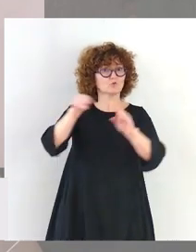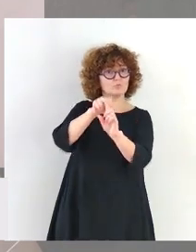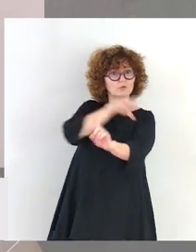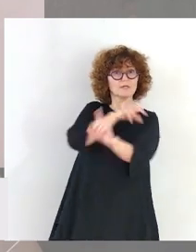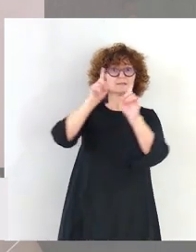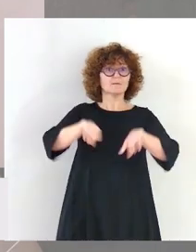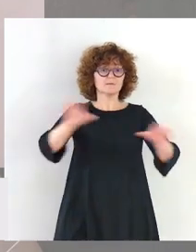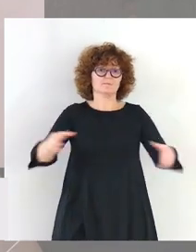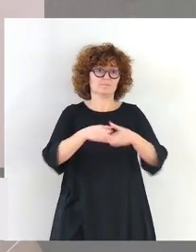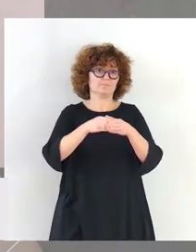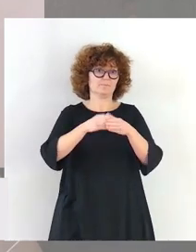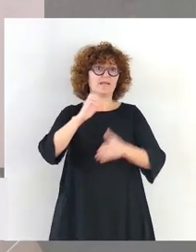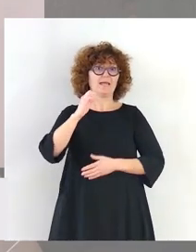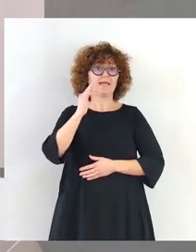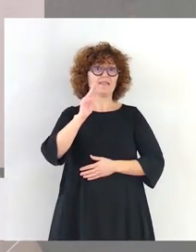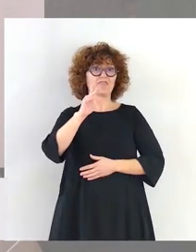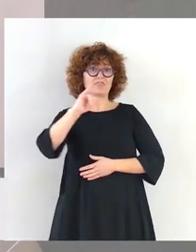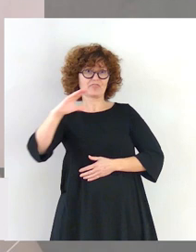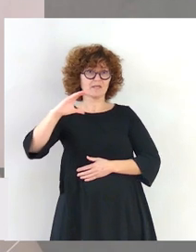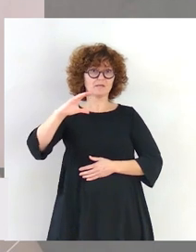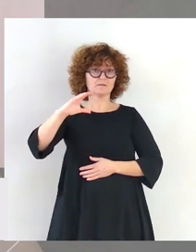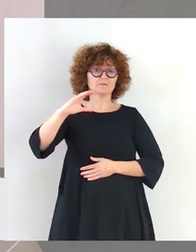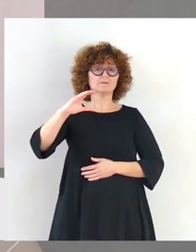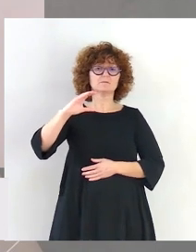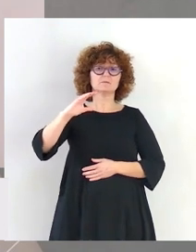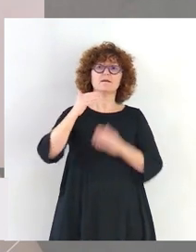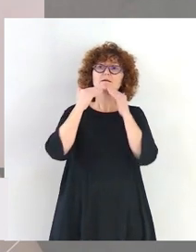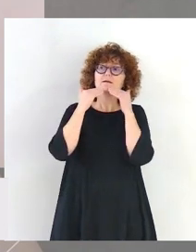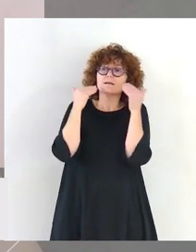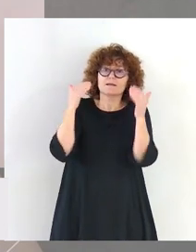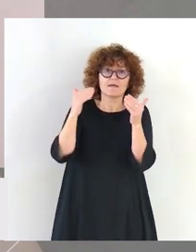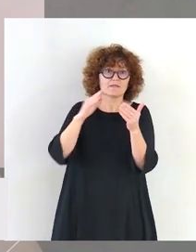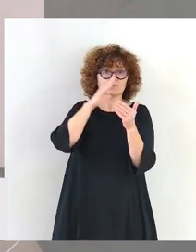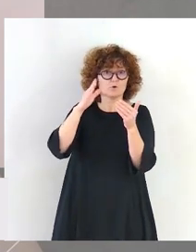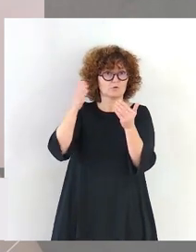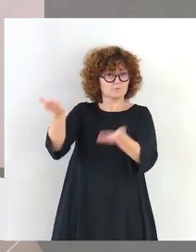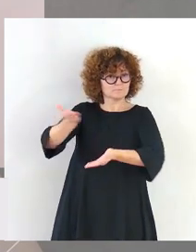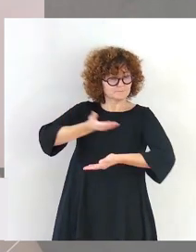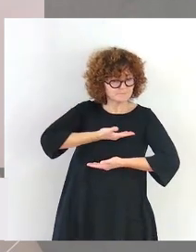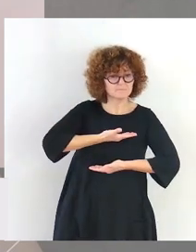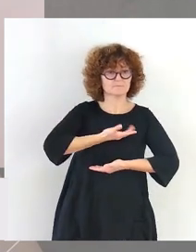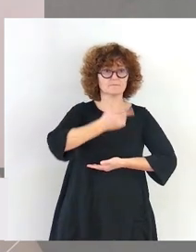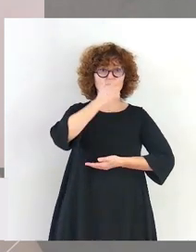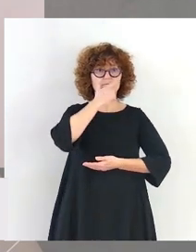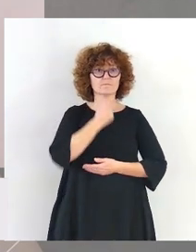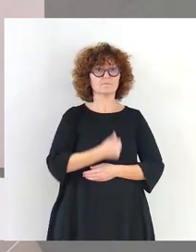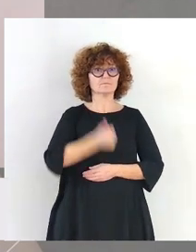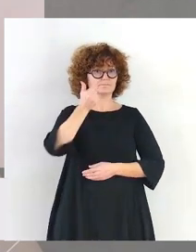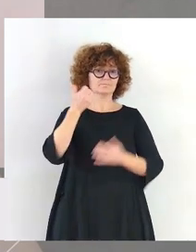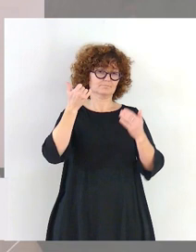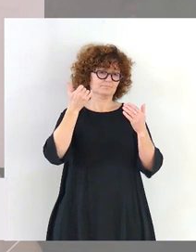al equipo ec todo el equipo ec como Gracias por por facilitar el